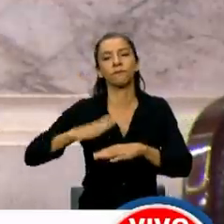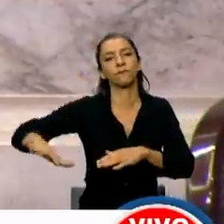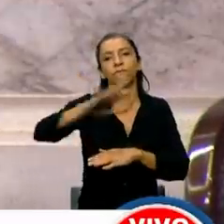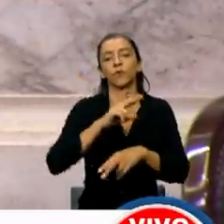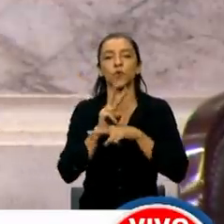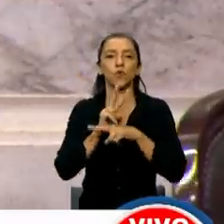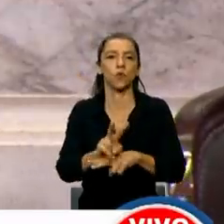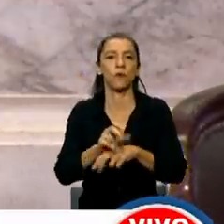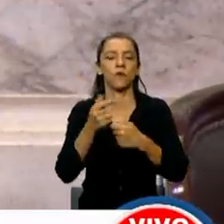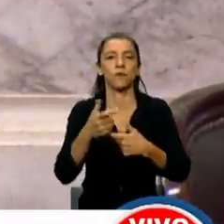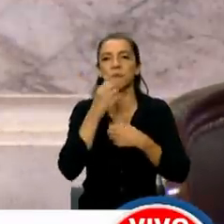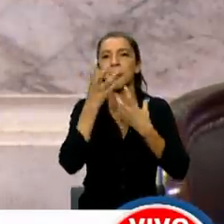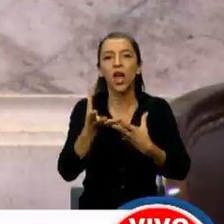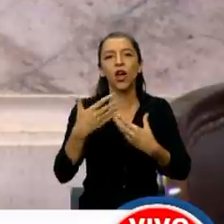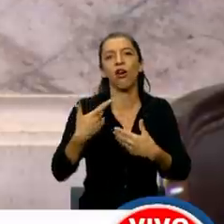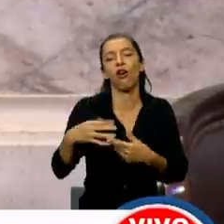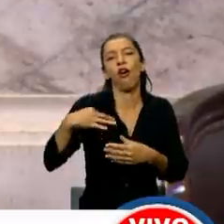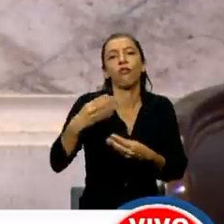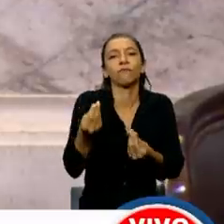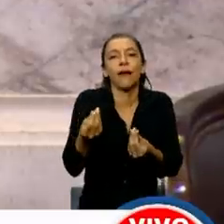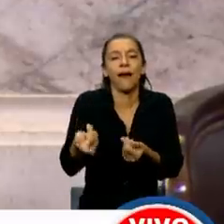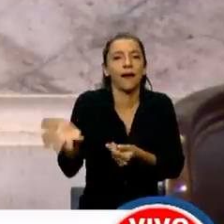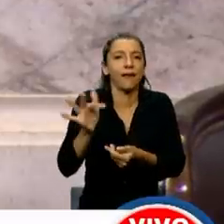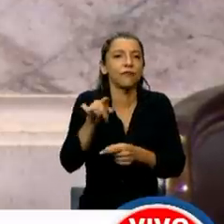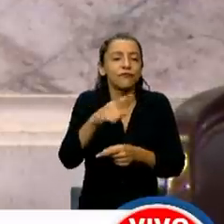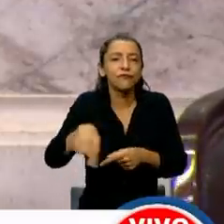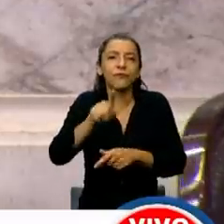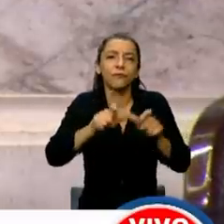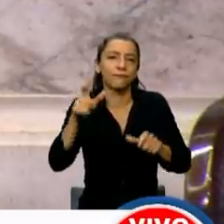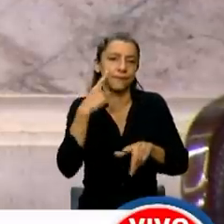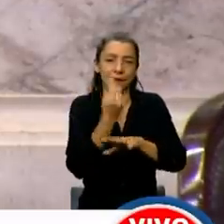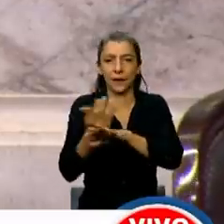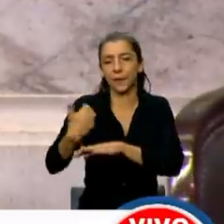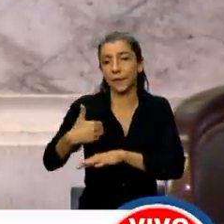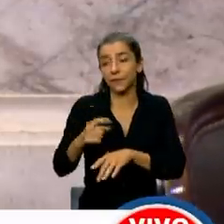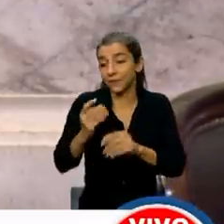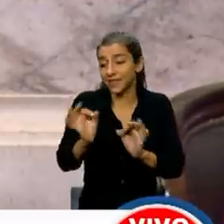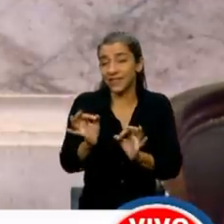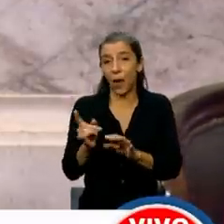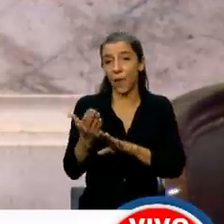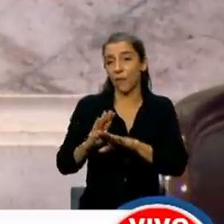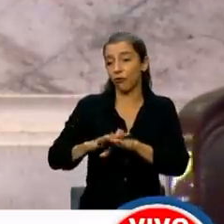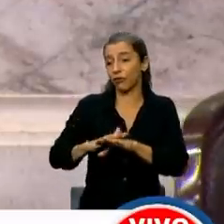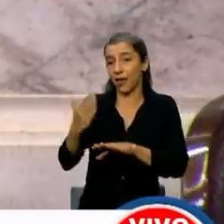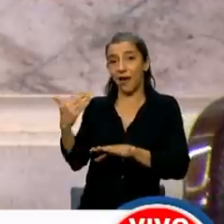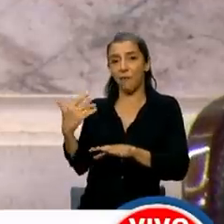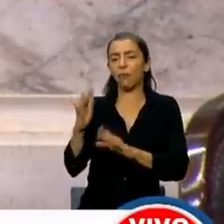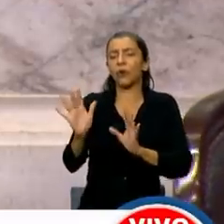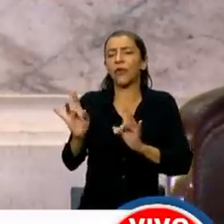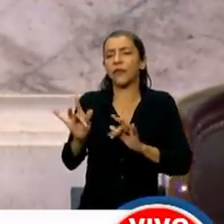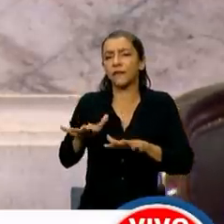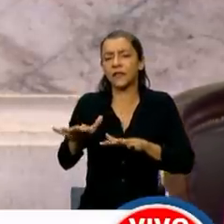y mejorar la cotidianidad de todos los argentinos y argentinas después de tiempos tan difíciles y como decimos